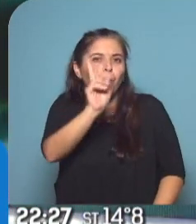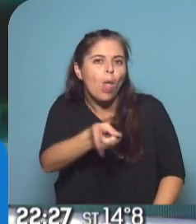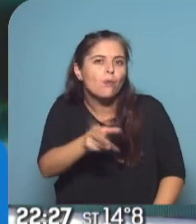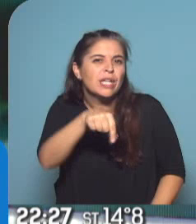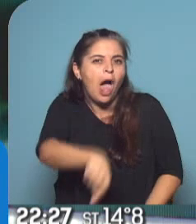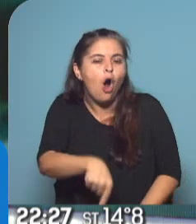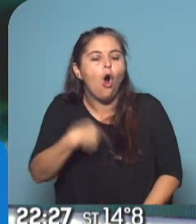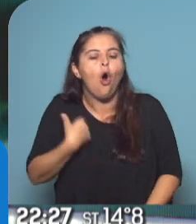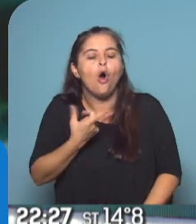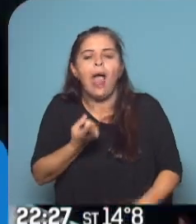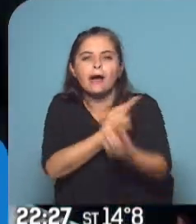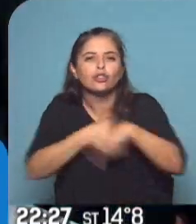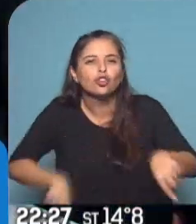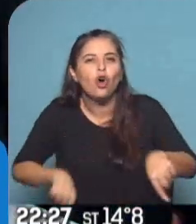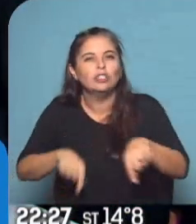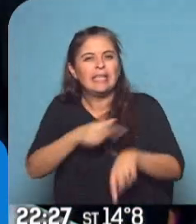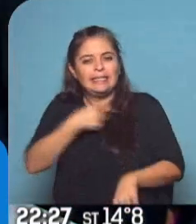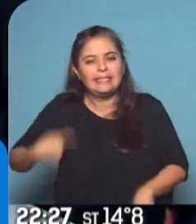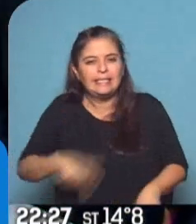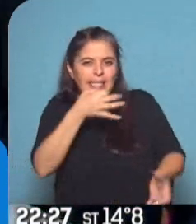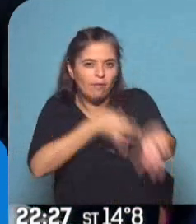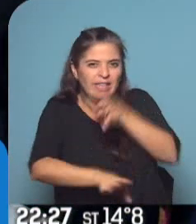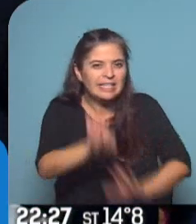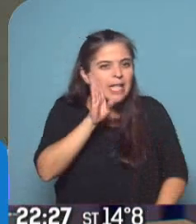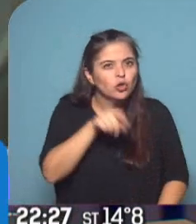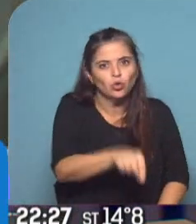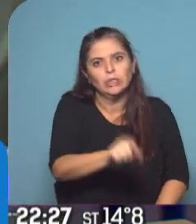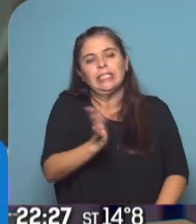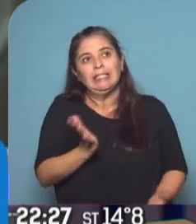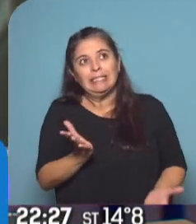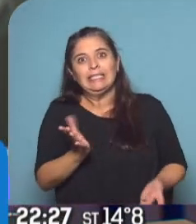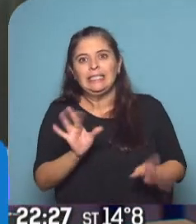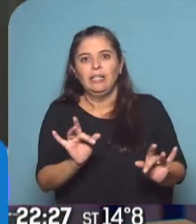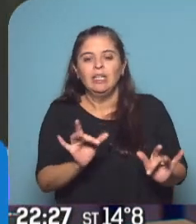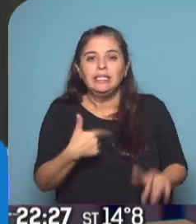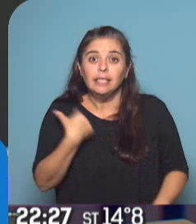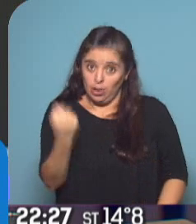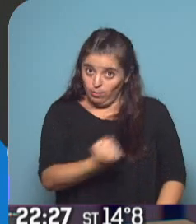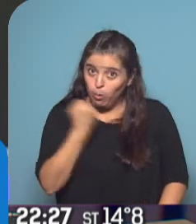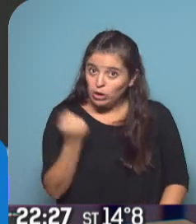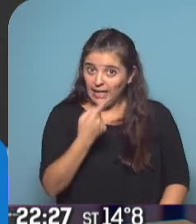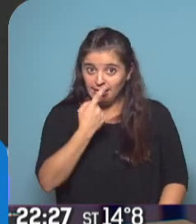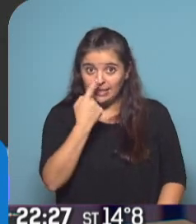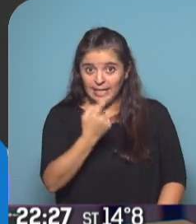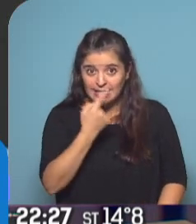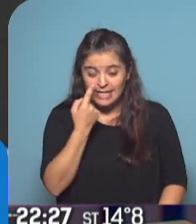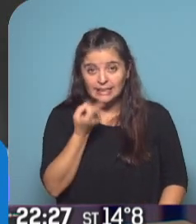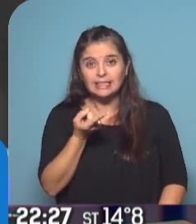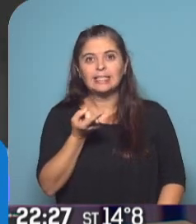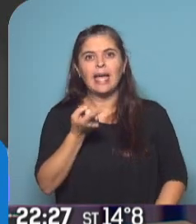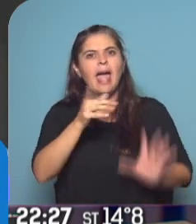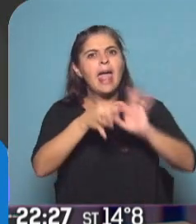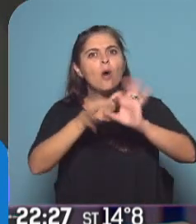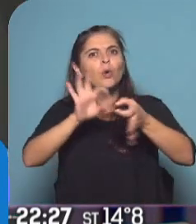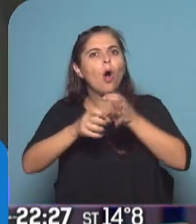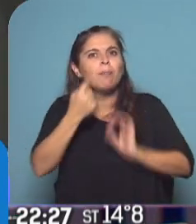huawei o de otras empresas chinas como en su momento fuese tate no es interesante el papel que va a tener que tomar europa a ver qué